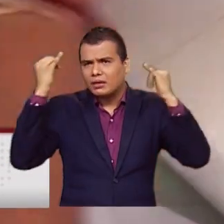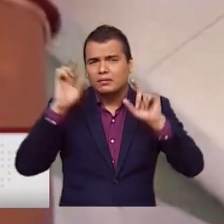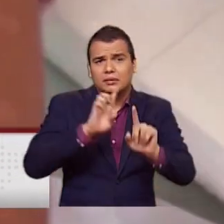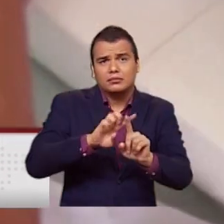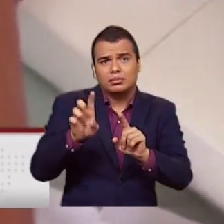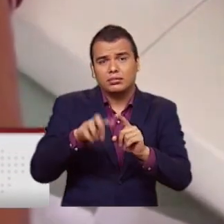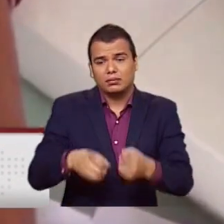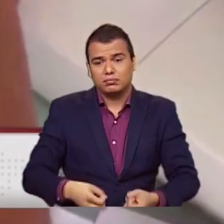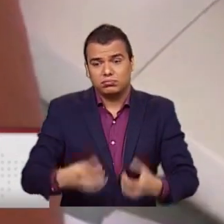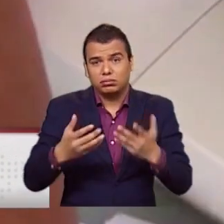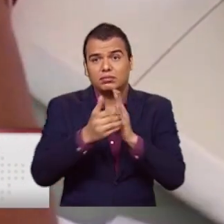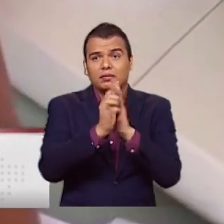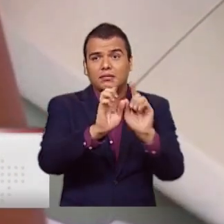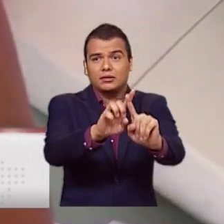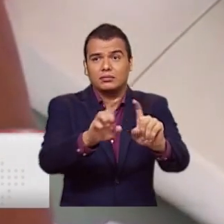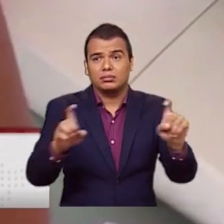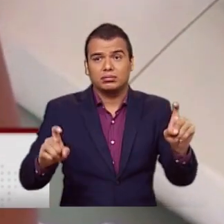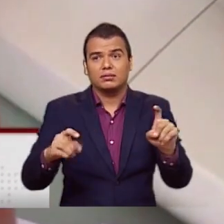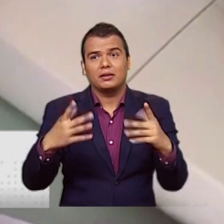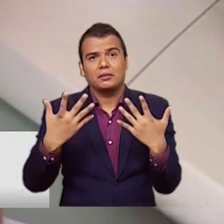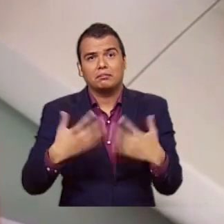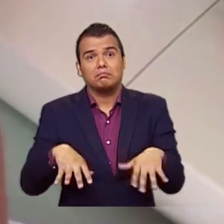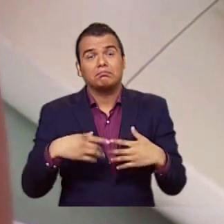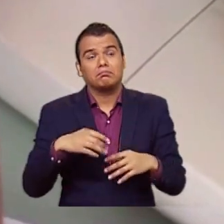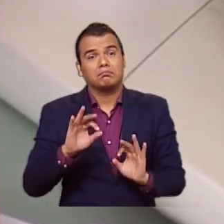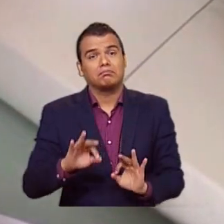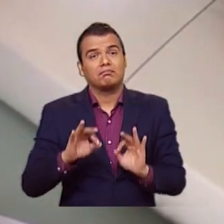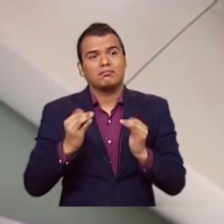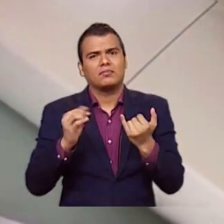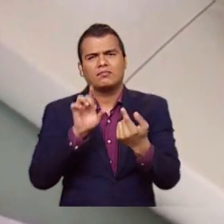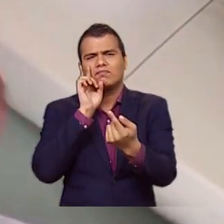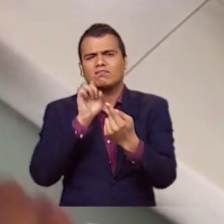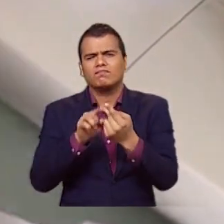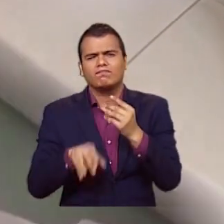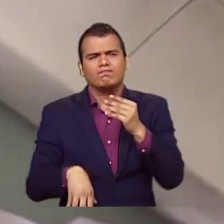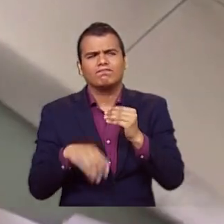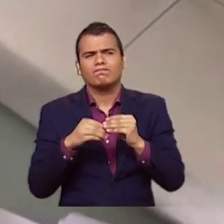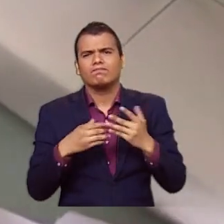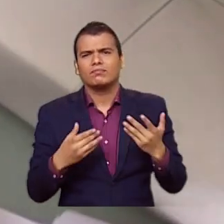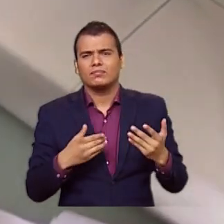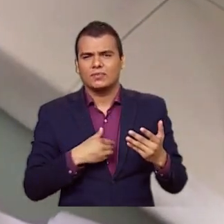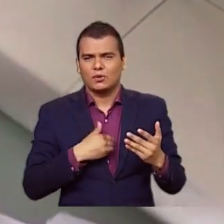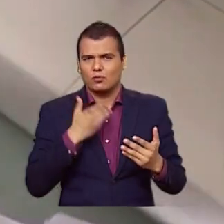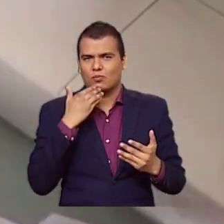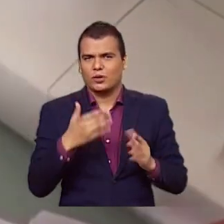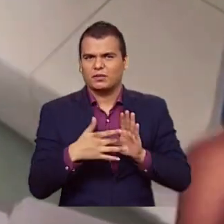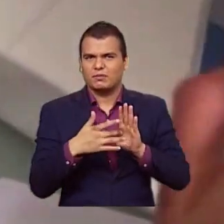de esta atleta. Una vallecaucana multifacética que por ahora le apuesta también a ser la mejor por fuera de las pistas.